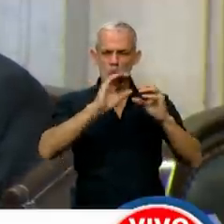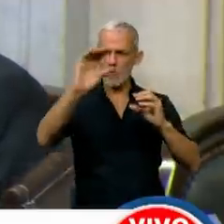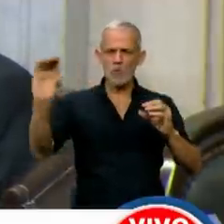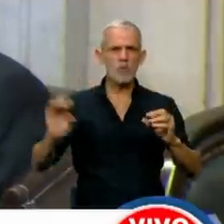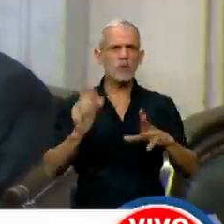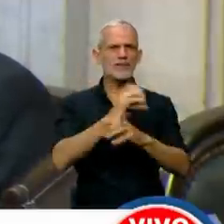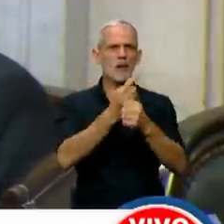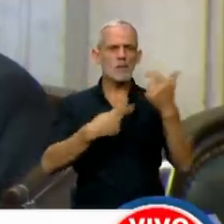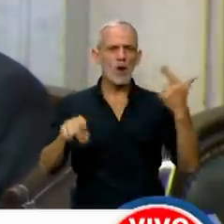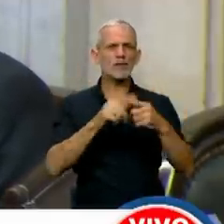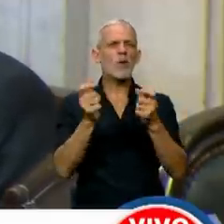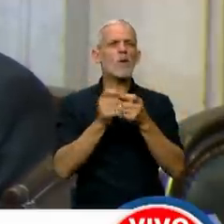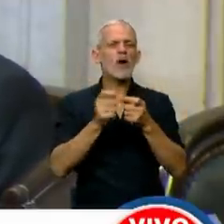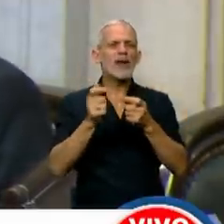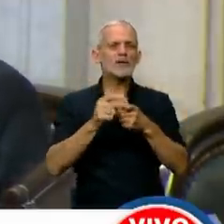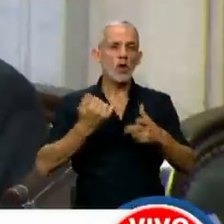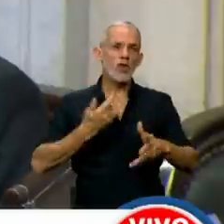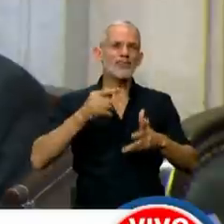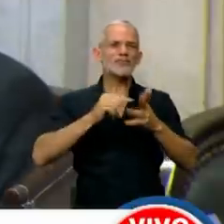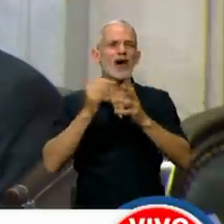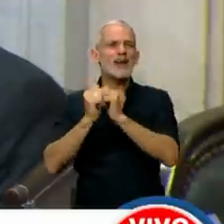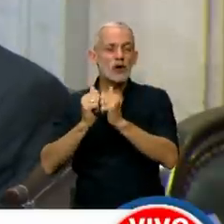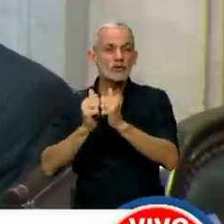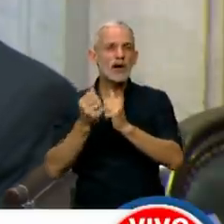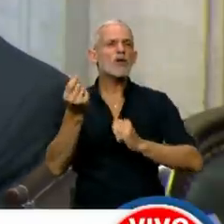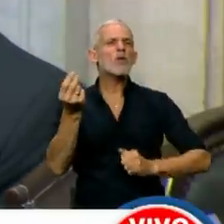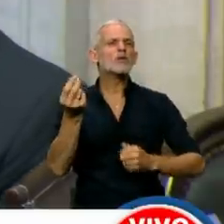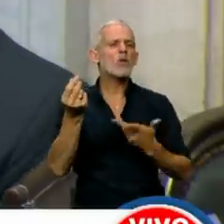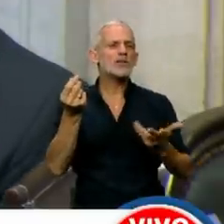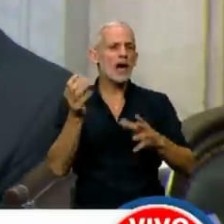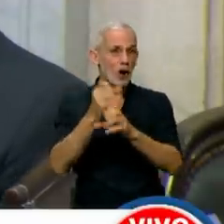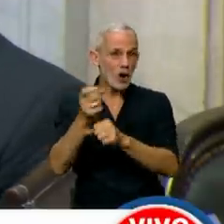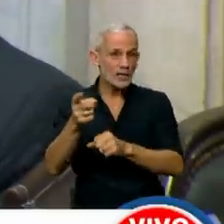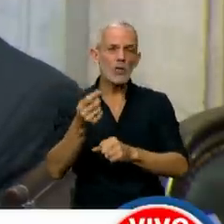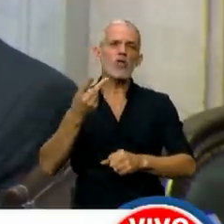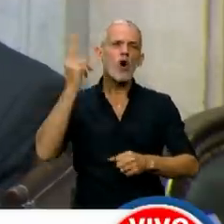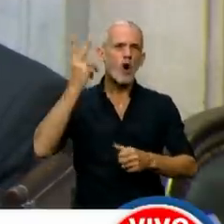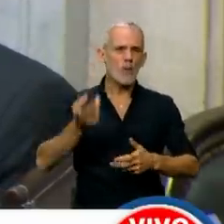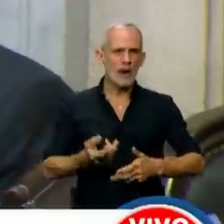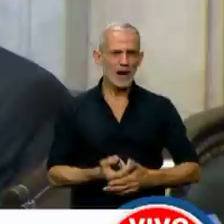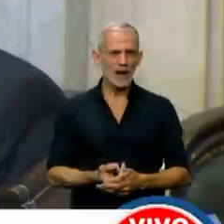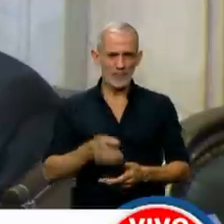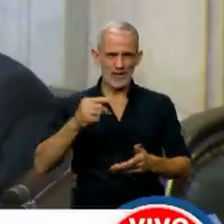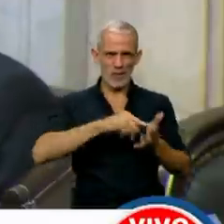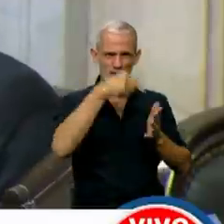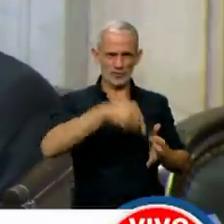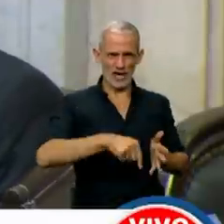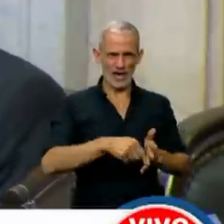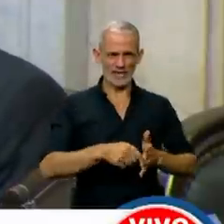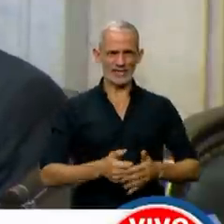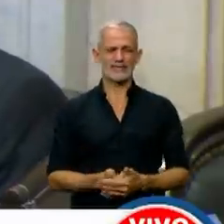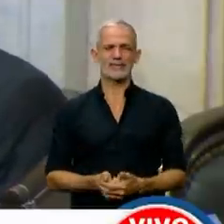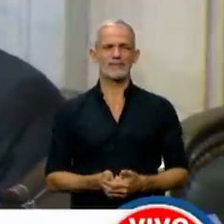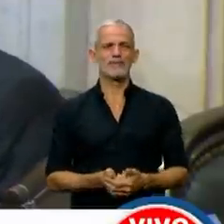público y del boleto en donde la ayuda de rosario opuesta el doble que en el amba